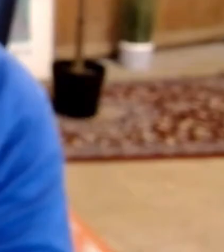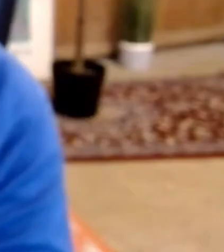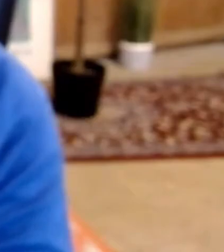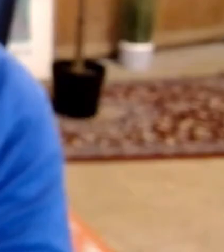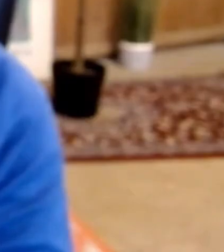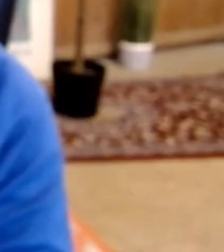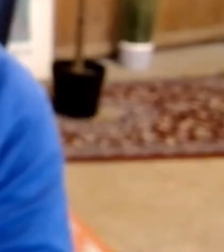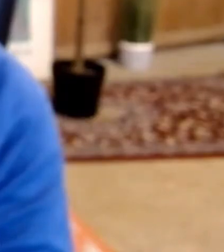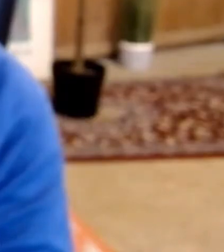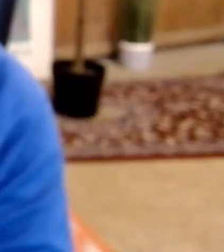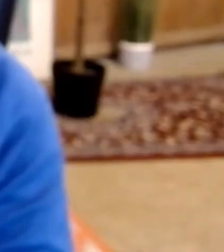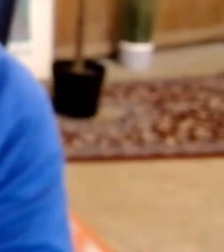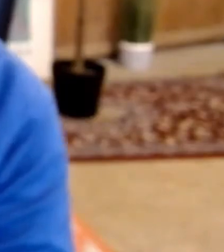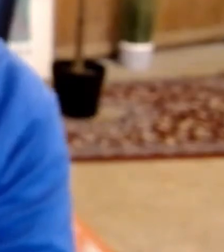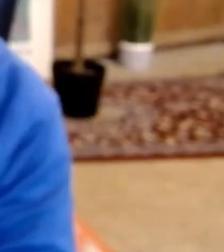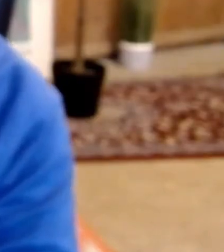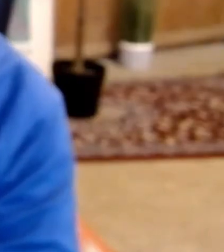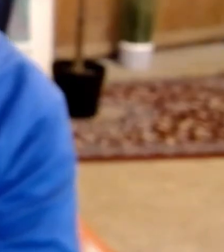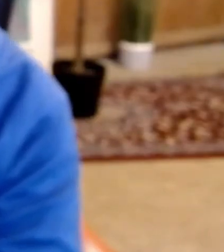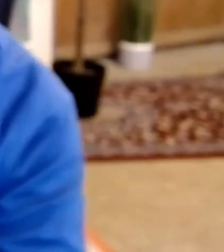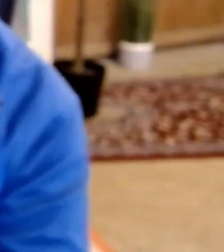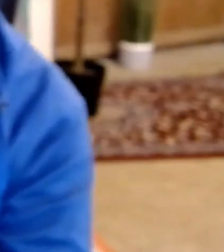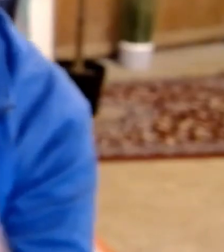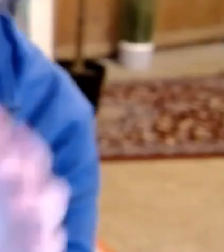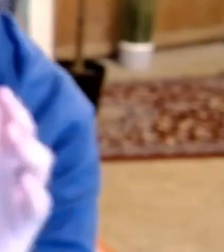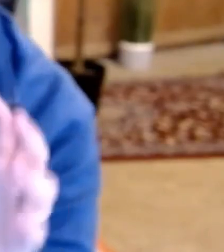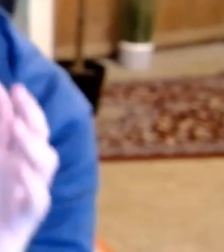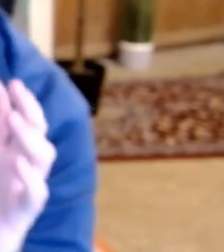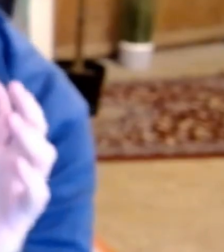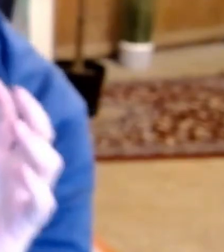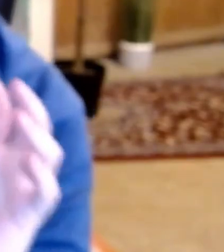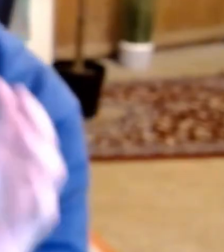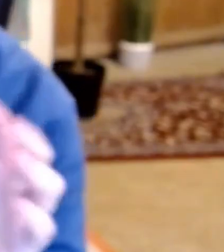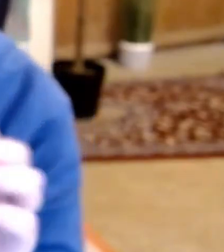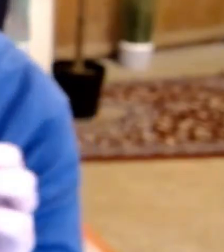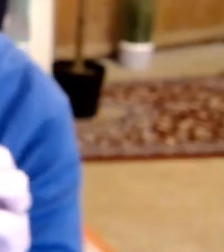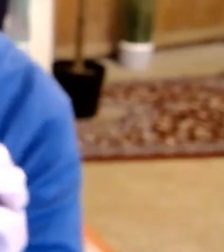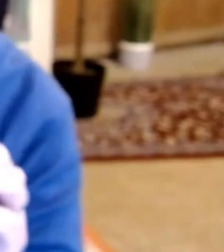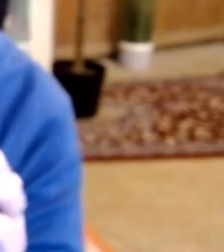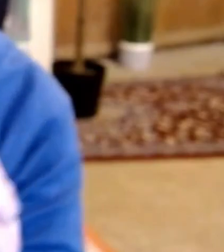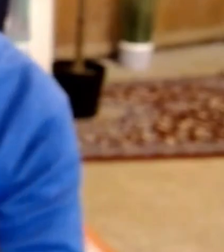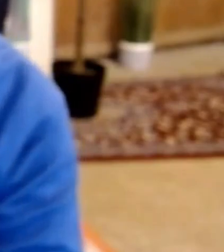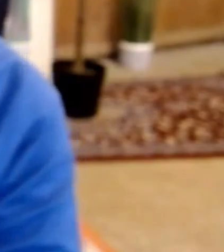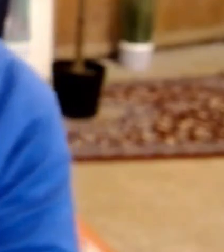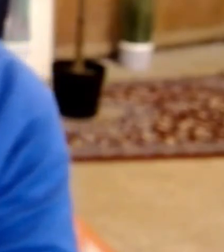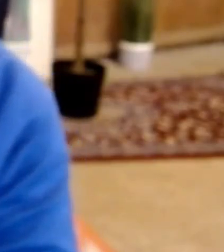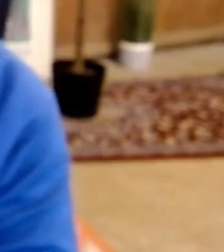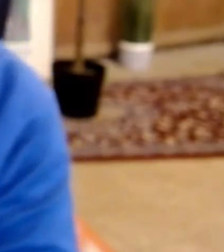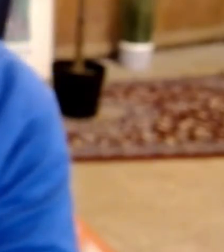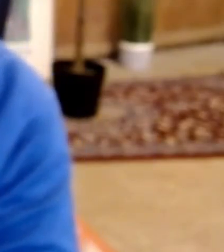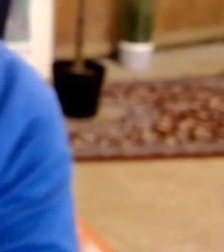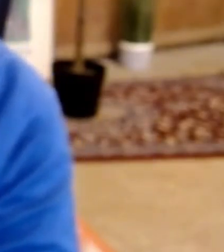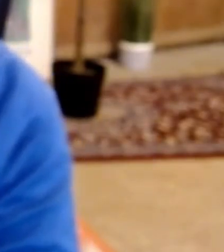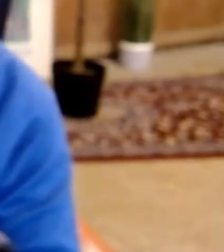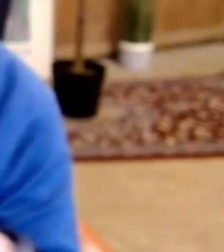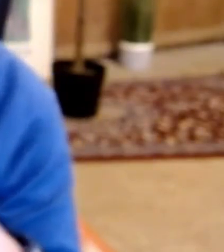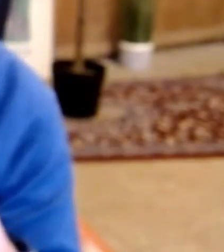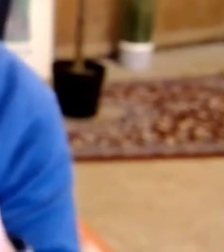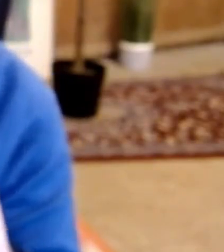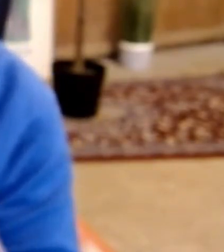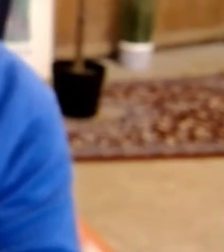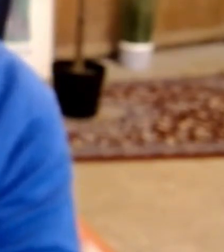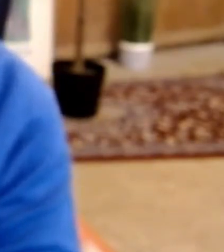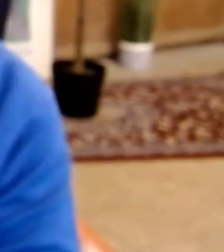comandante Borolas ha planteado que es un perseguido político, así como lo ha hecho Ricardo Anaya, y le cuestionó al presidente si esto no es